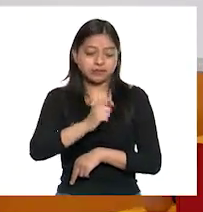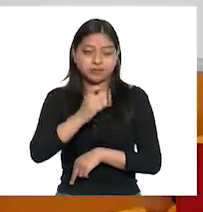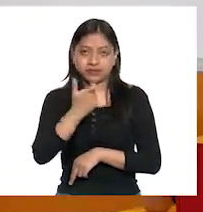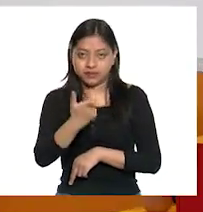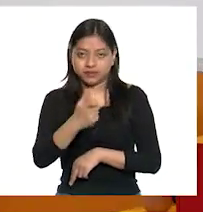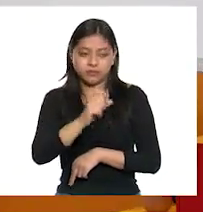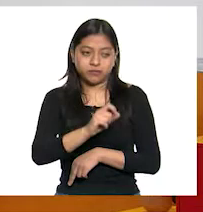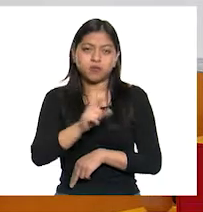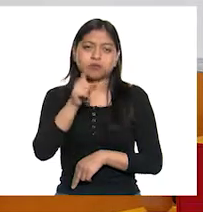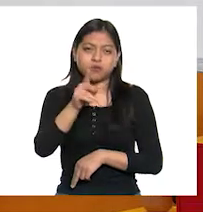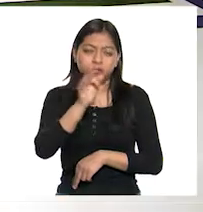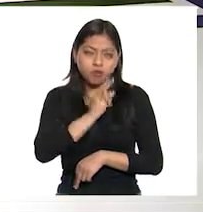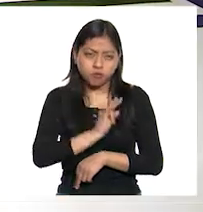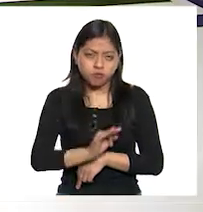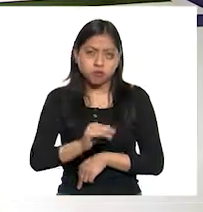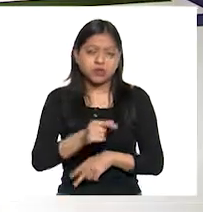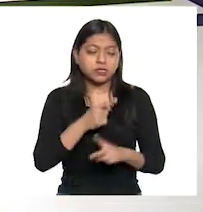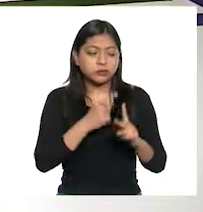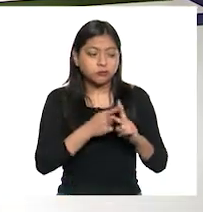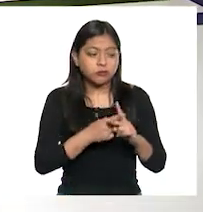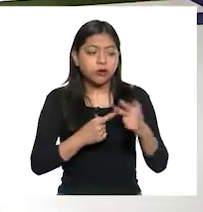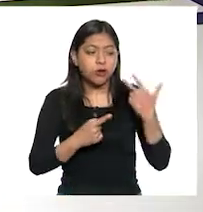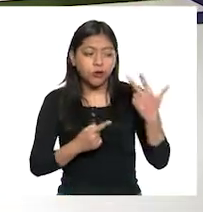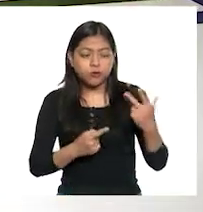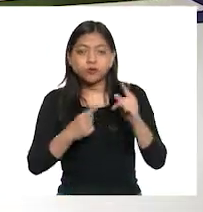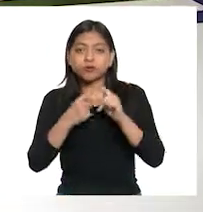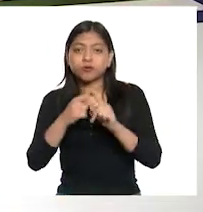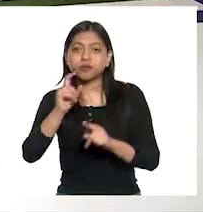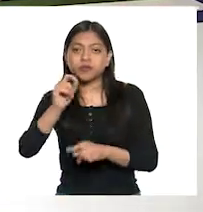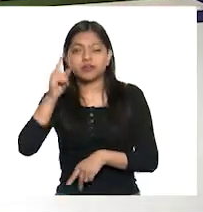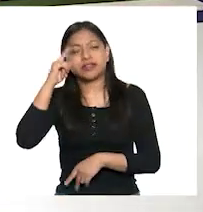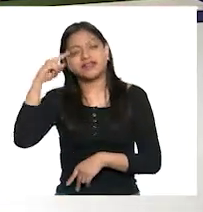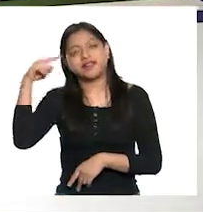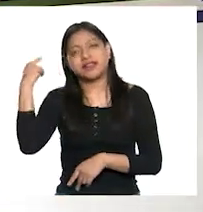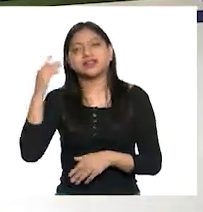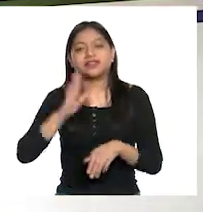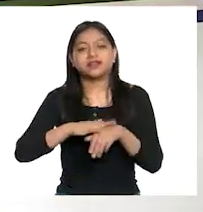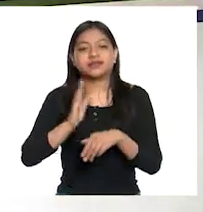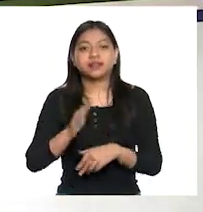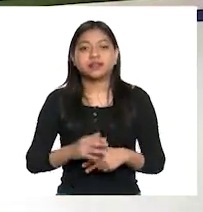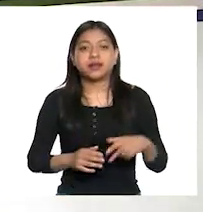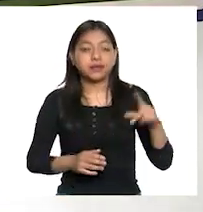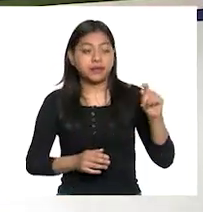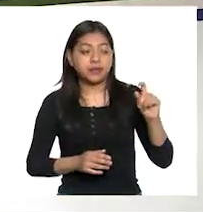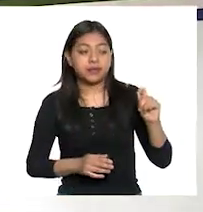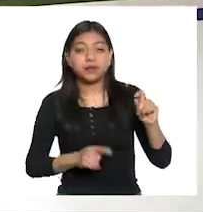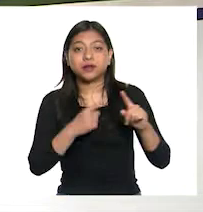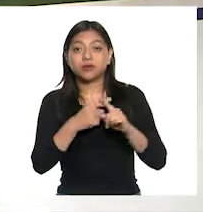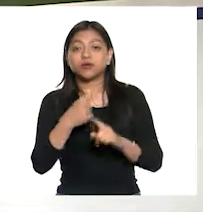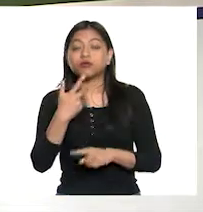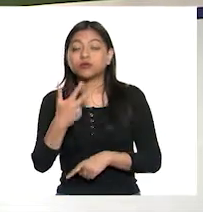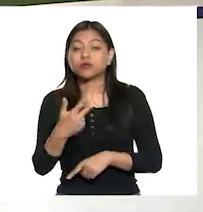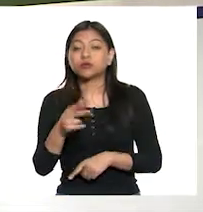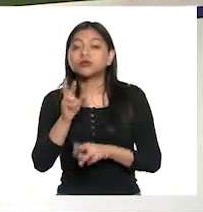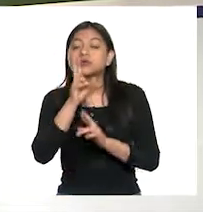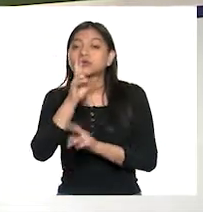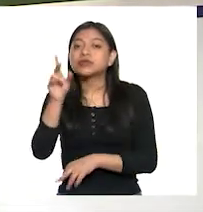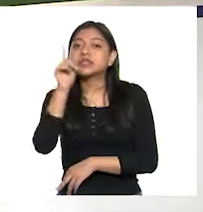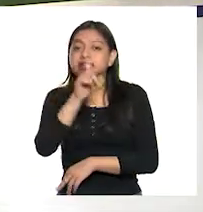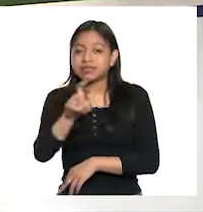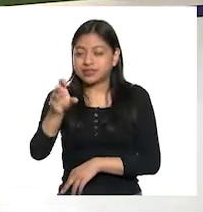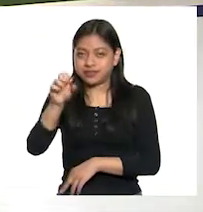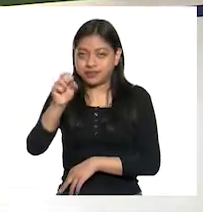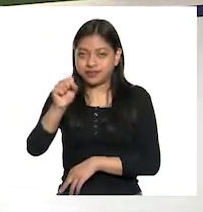o sumar 8 veces 20. ¿Cómo te gustaría? 8 por 20 es mucho más fácil. ¿Cuánto sería 8 por 20? 160. Muy bien, 160.